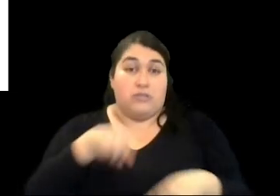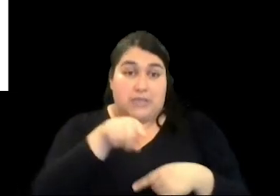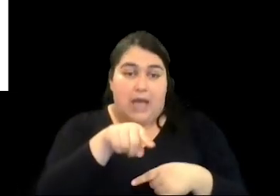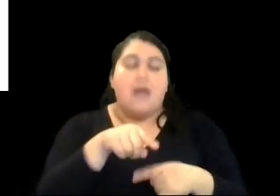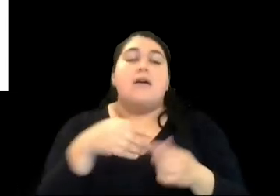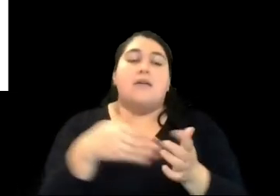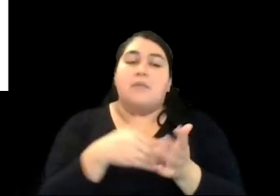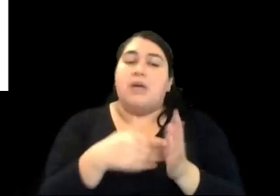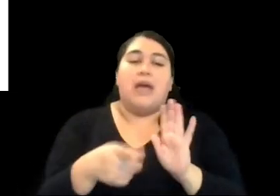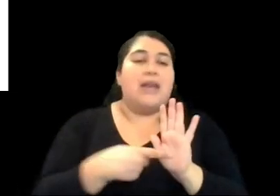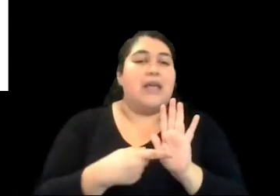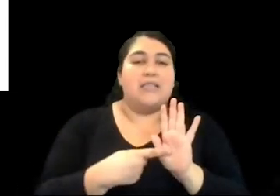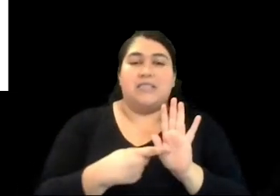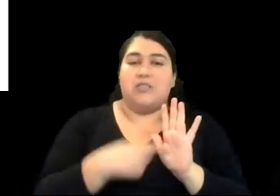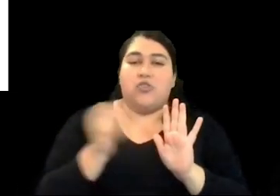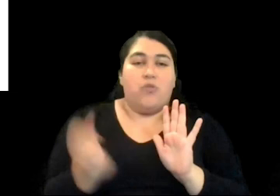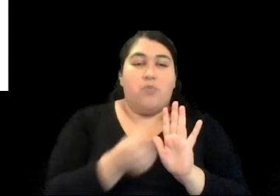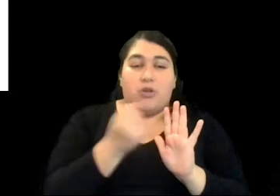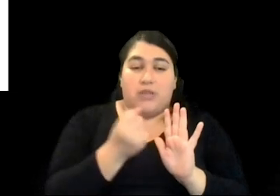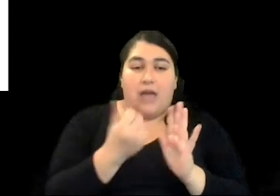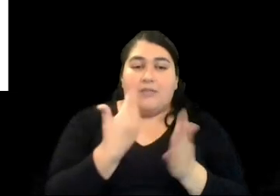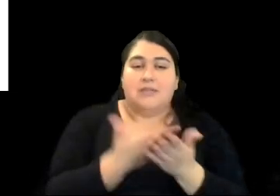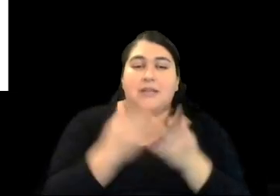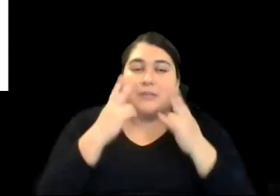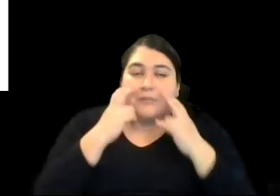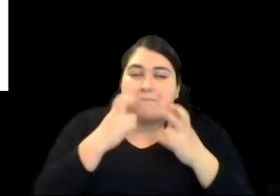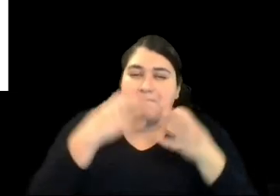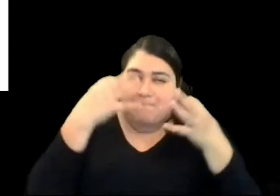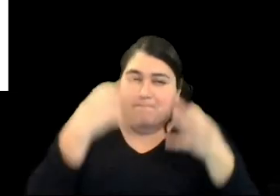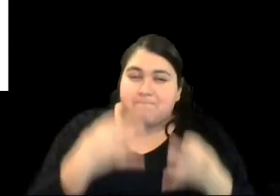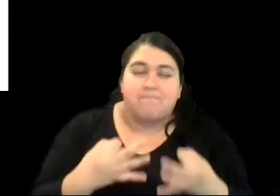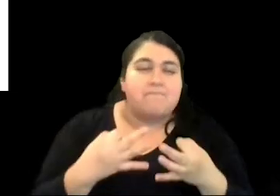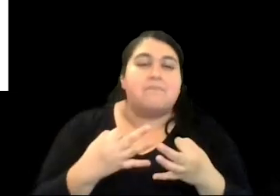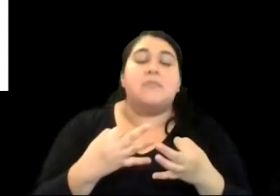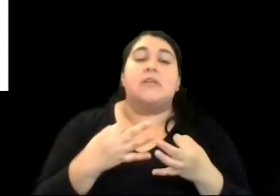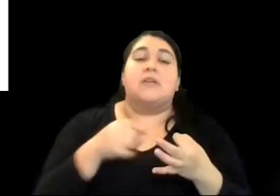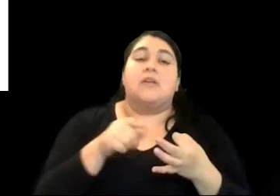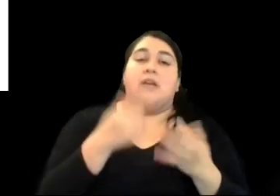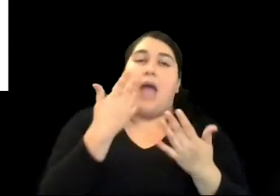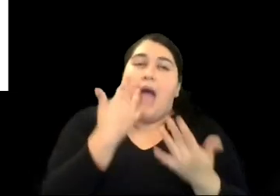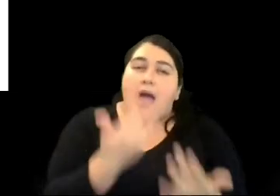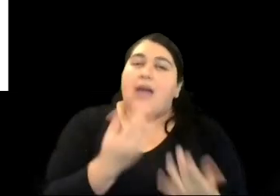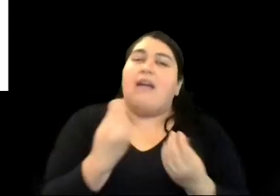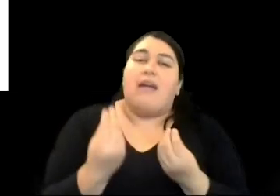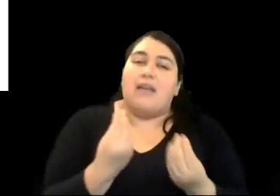primero, antes de la presentación, hacer el allanamiento y desistimiento de esas